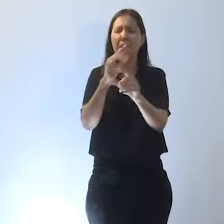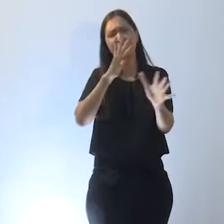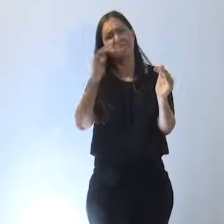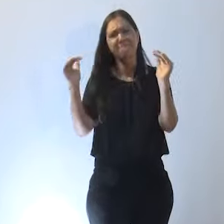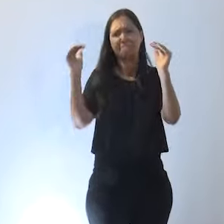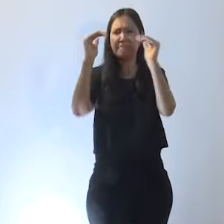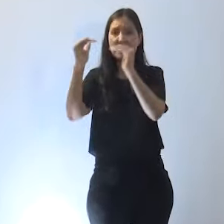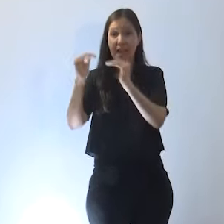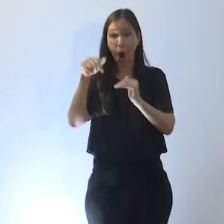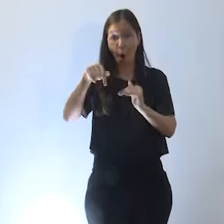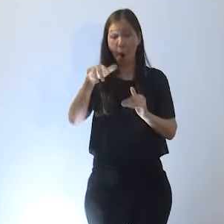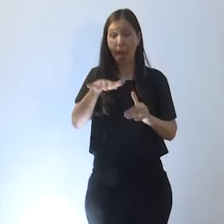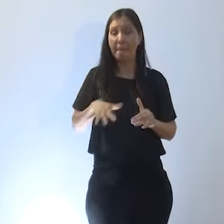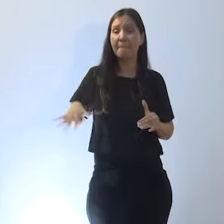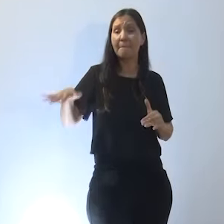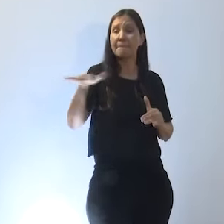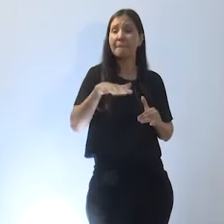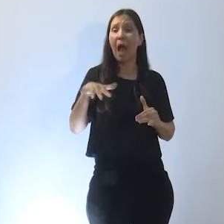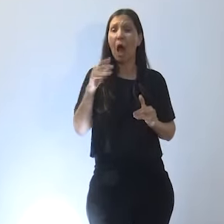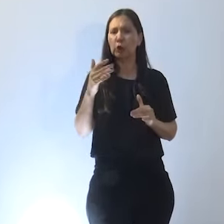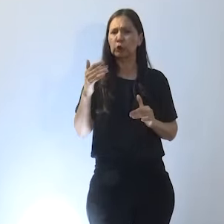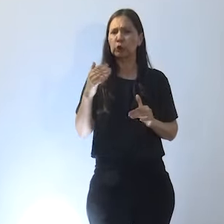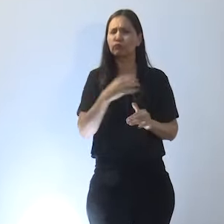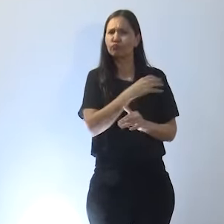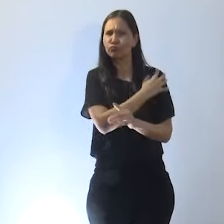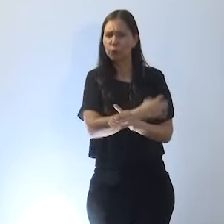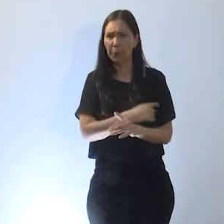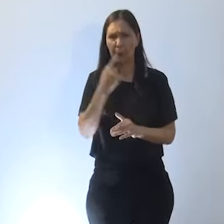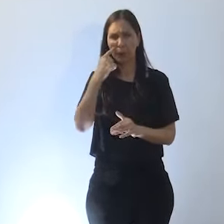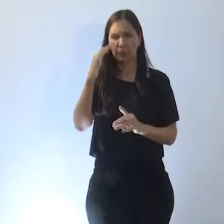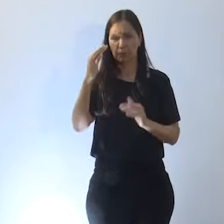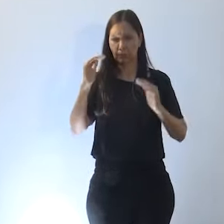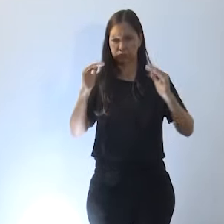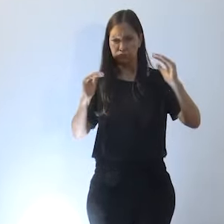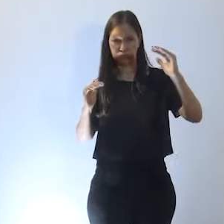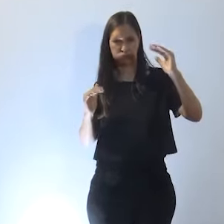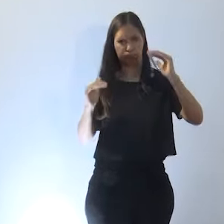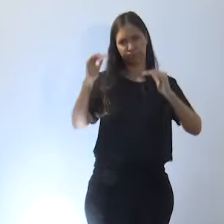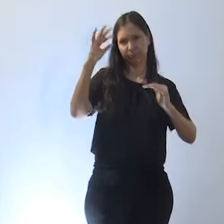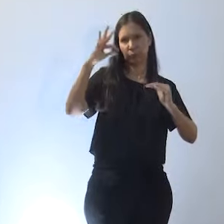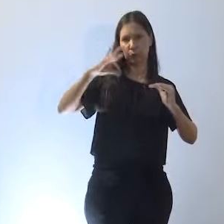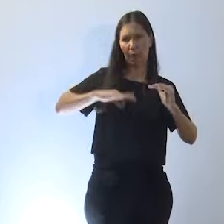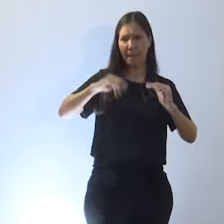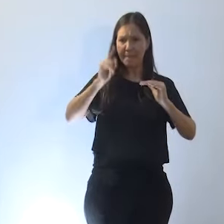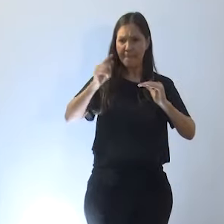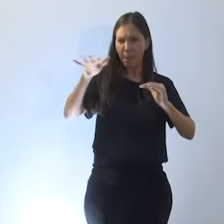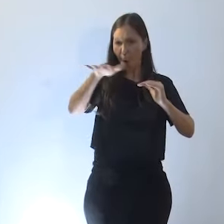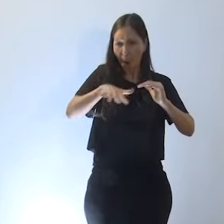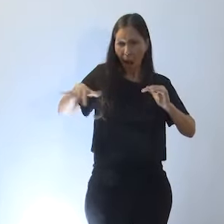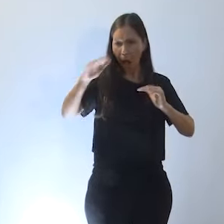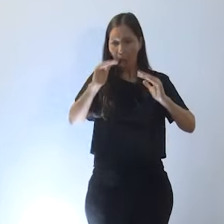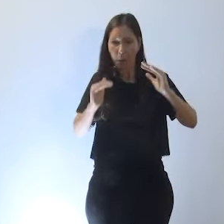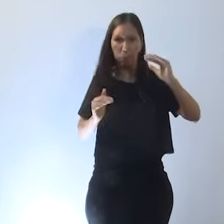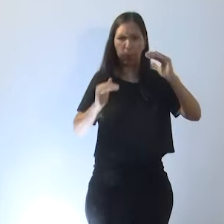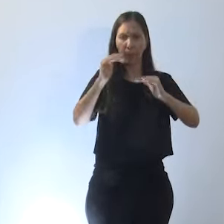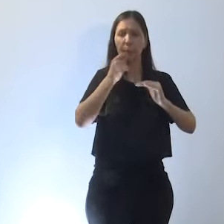barrio popular donde vos tenés brechas importantes dentro del mismo barrio el tipo que vive en la